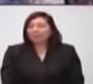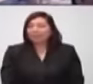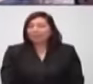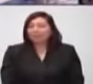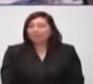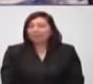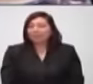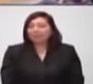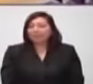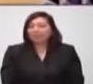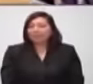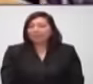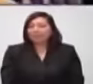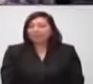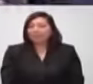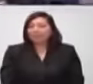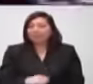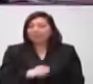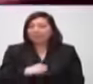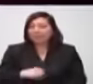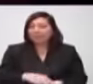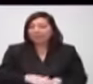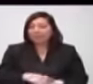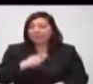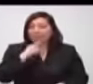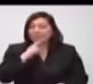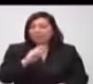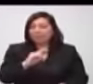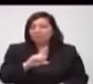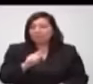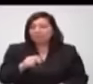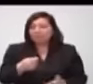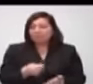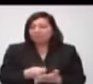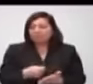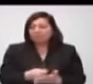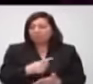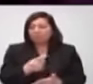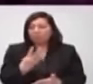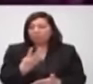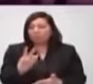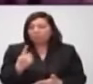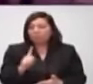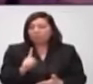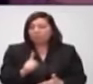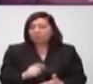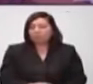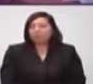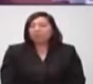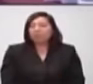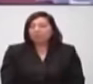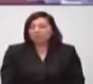presidente. Por la negligencia de la gestión de la señora Villarán, se pagó una penalidad de 142 millones de dólares, ¿no dice